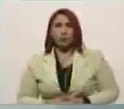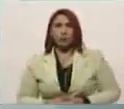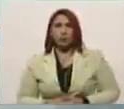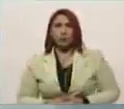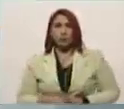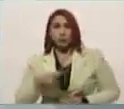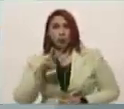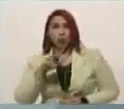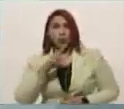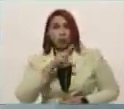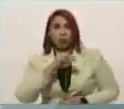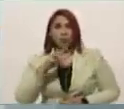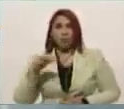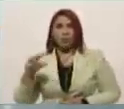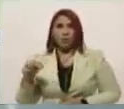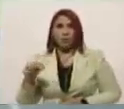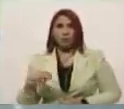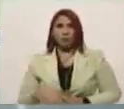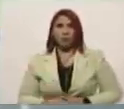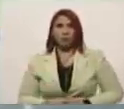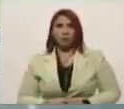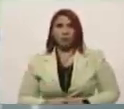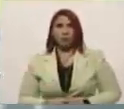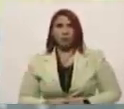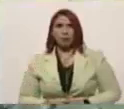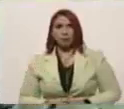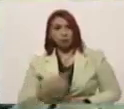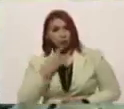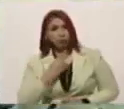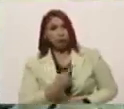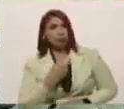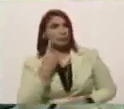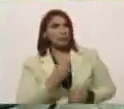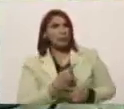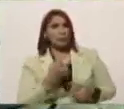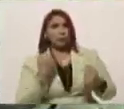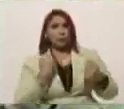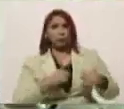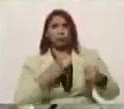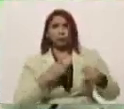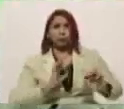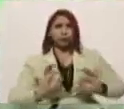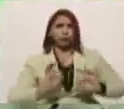Dos de plata. Y les dije, muchachos, hay que entrenar.